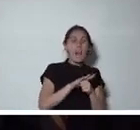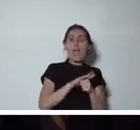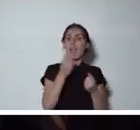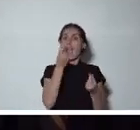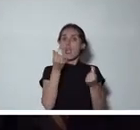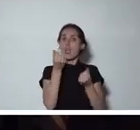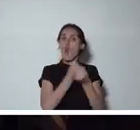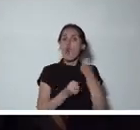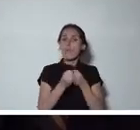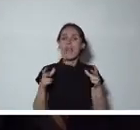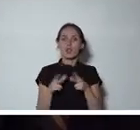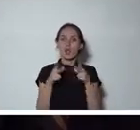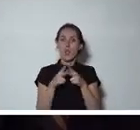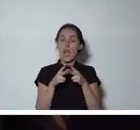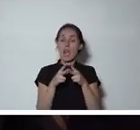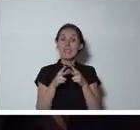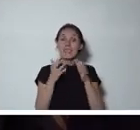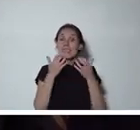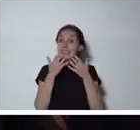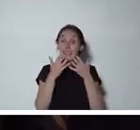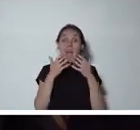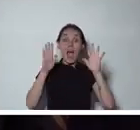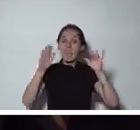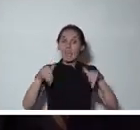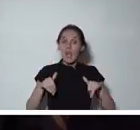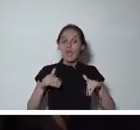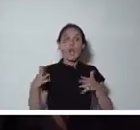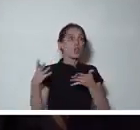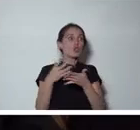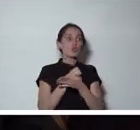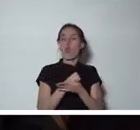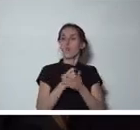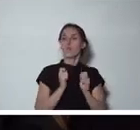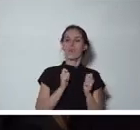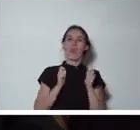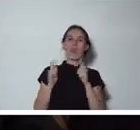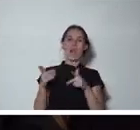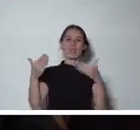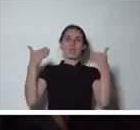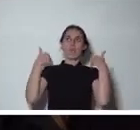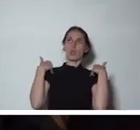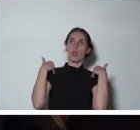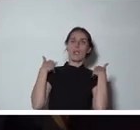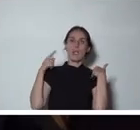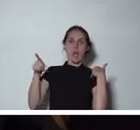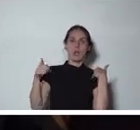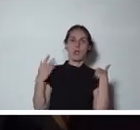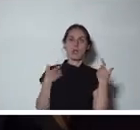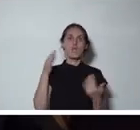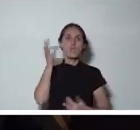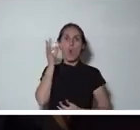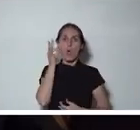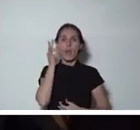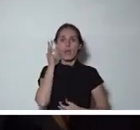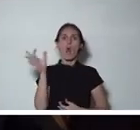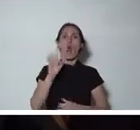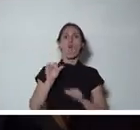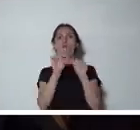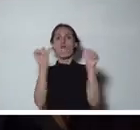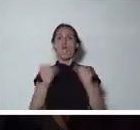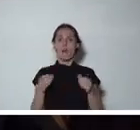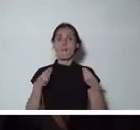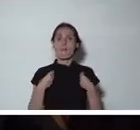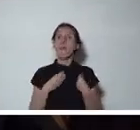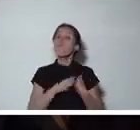sobre los hombros y sobre los cuerpos de las mujeres la construcción de nuestras economías y de nuestras formas de vida por eso